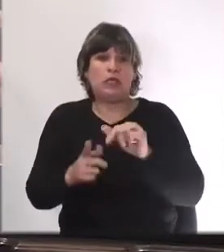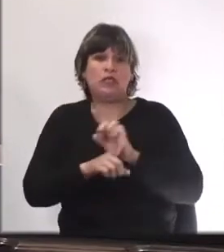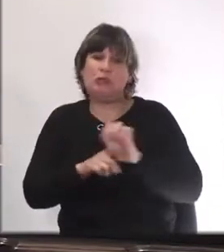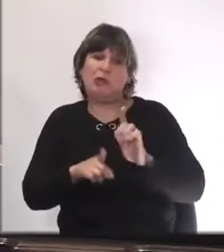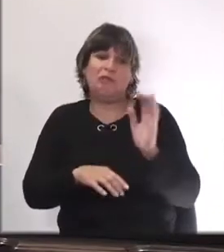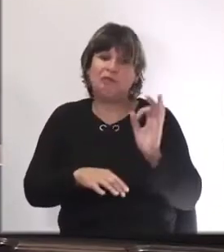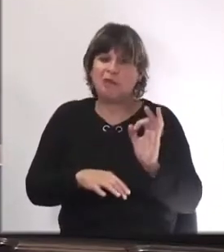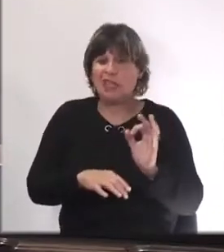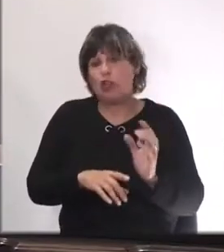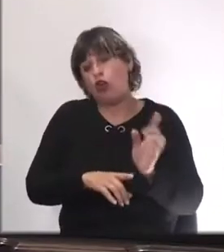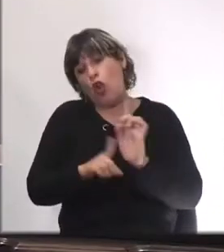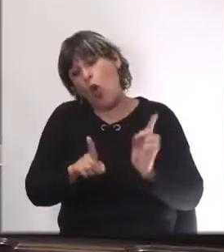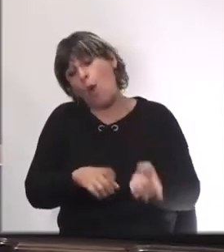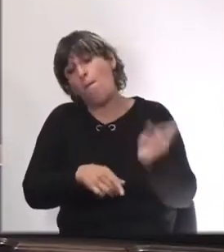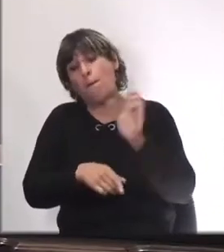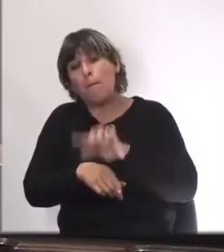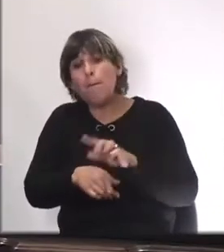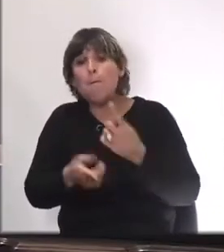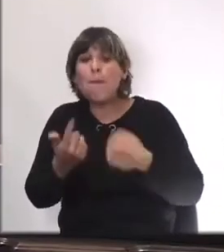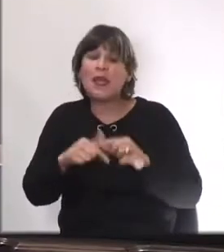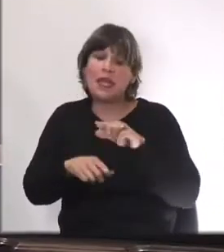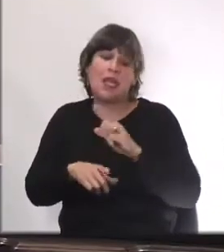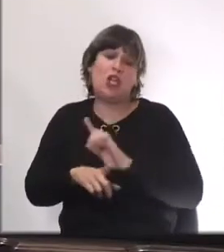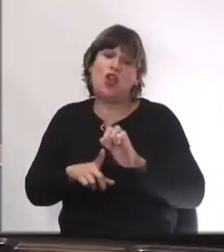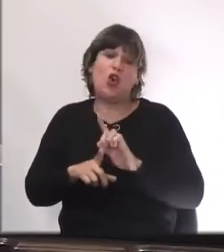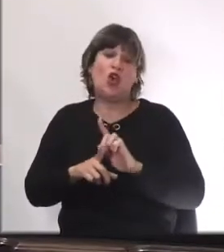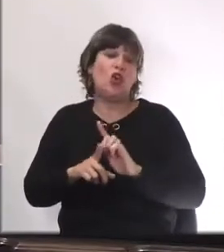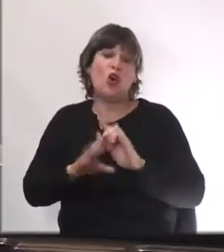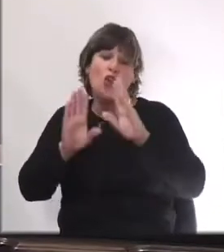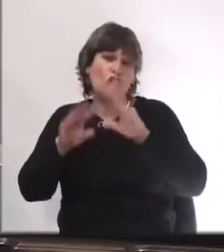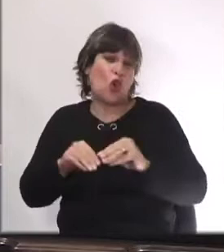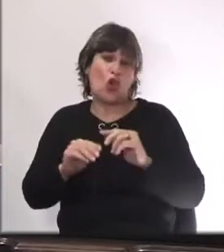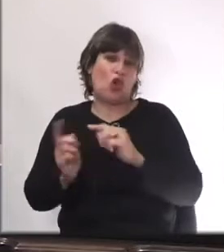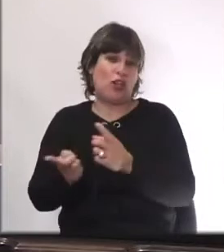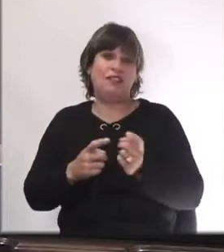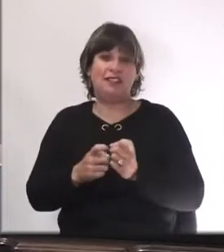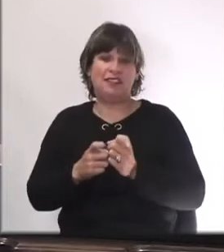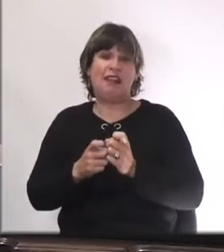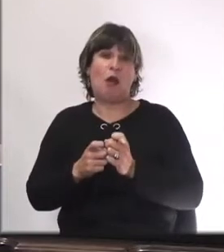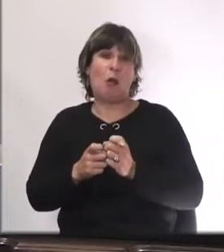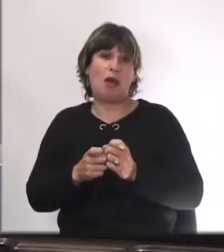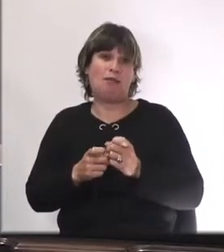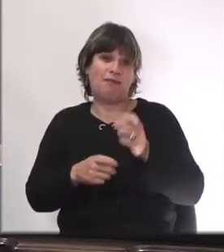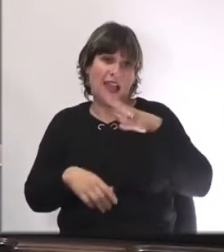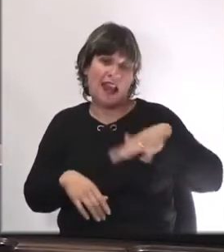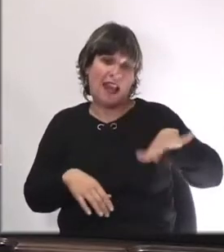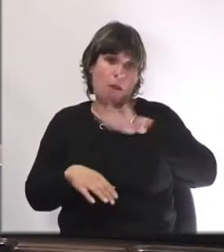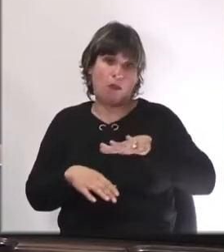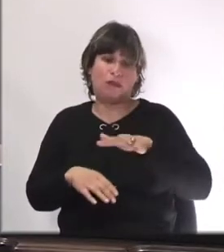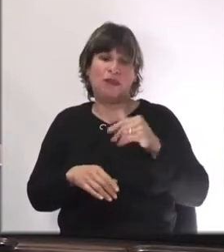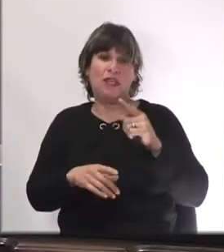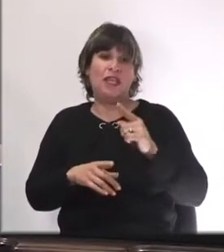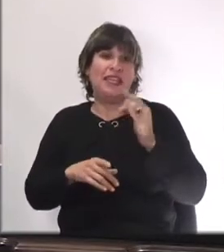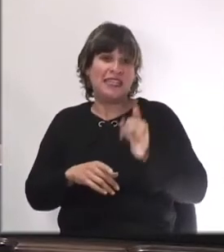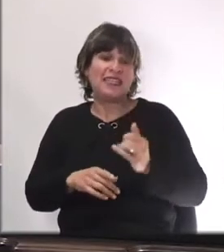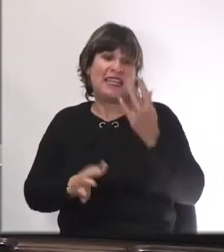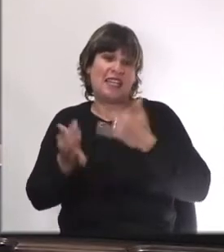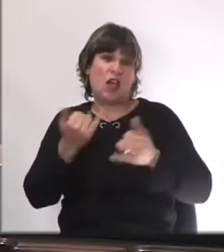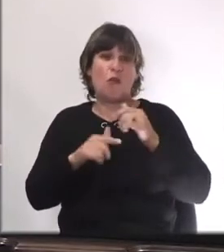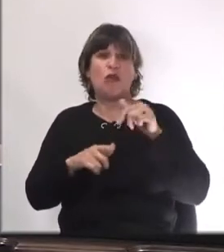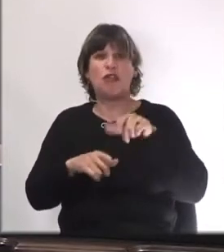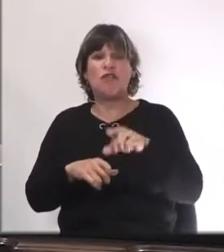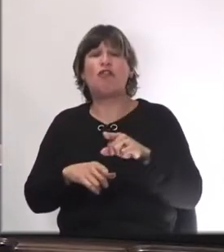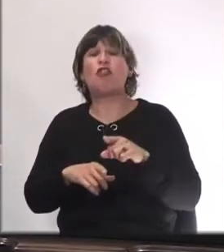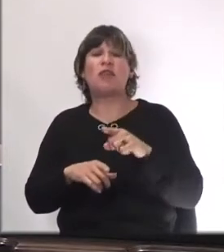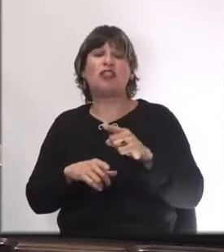cero, pero tampoco fueron todo lo que necesitaba, y teníamos la información desde abril de